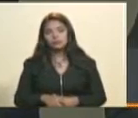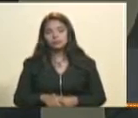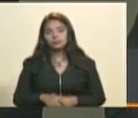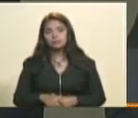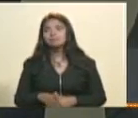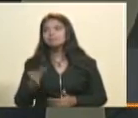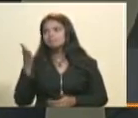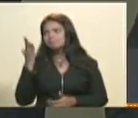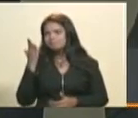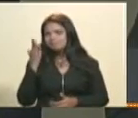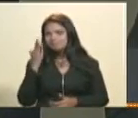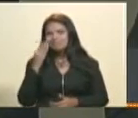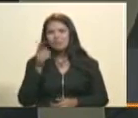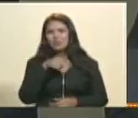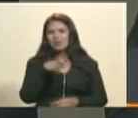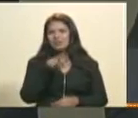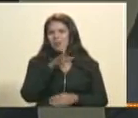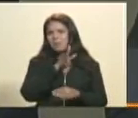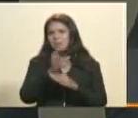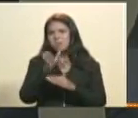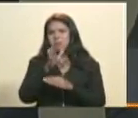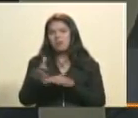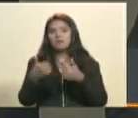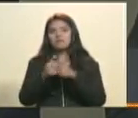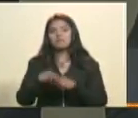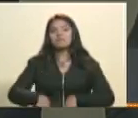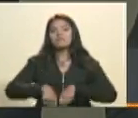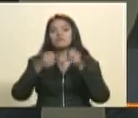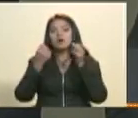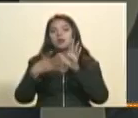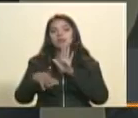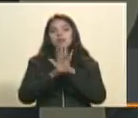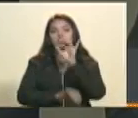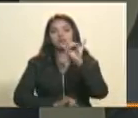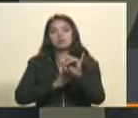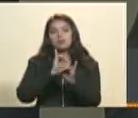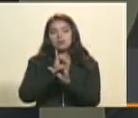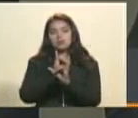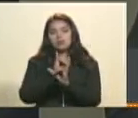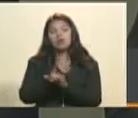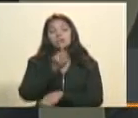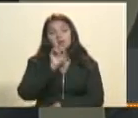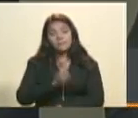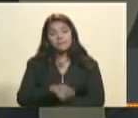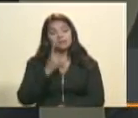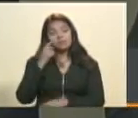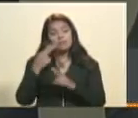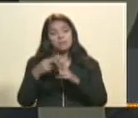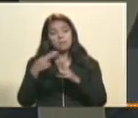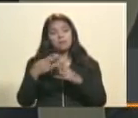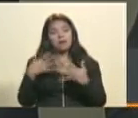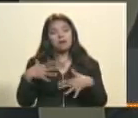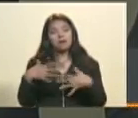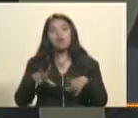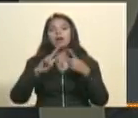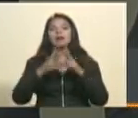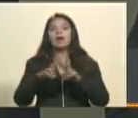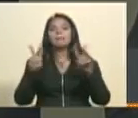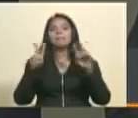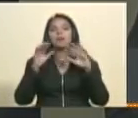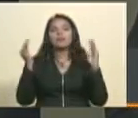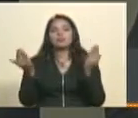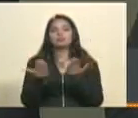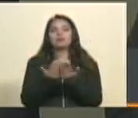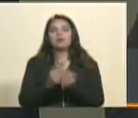acciones unilaterales violentan el derecho internacional y ponen en peligro la paz mundial